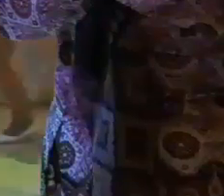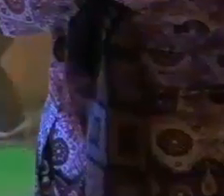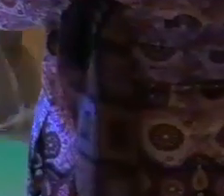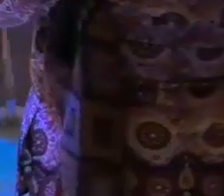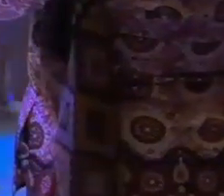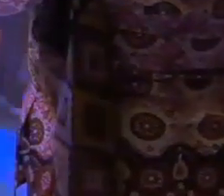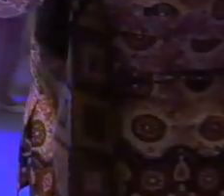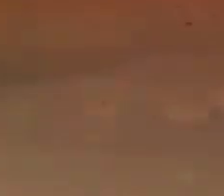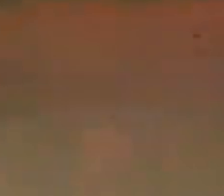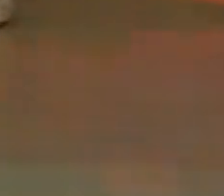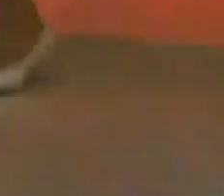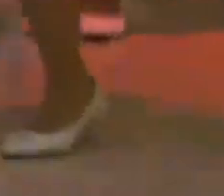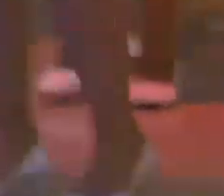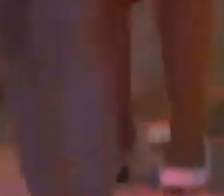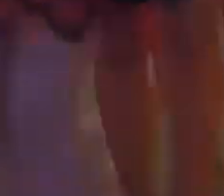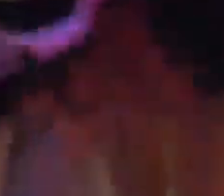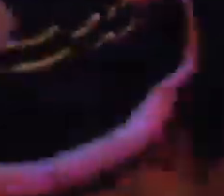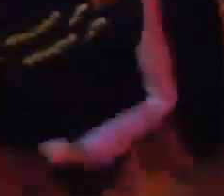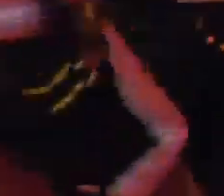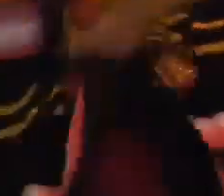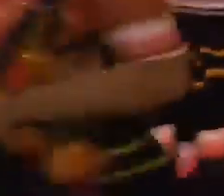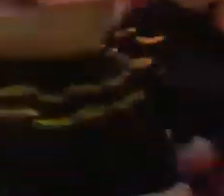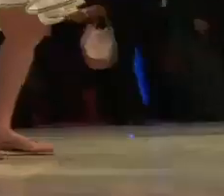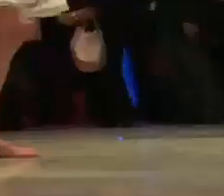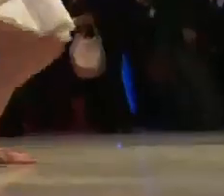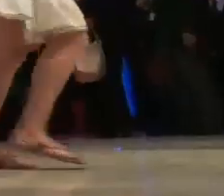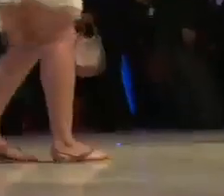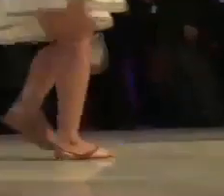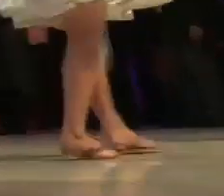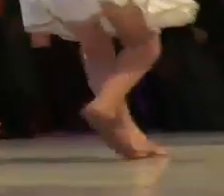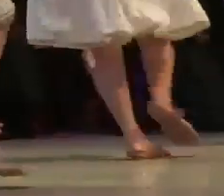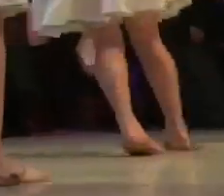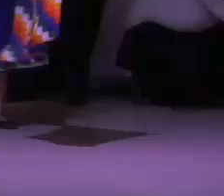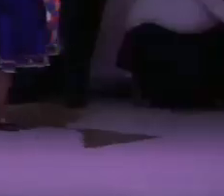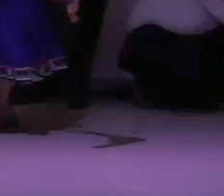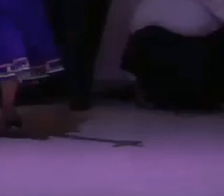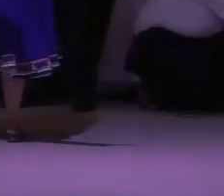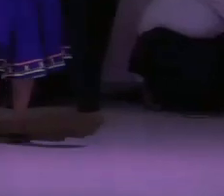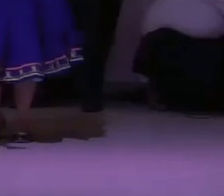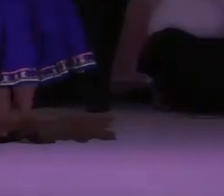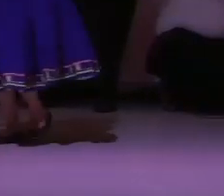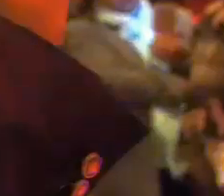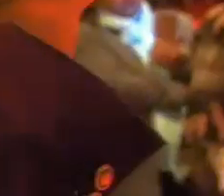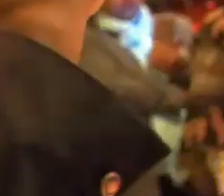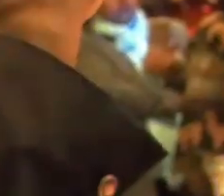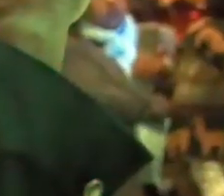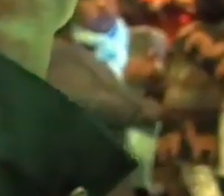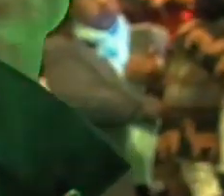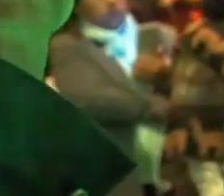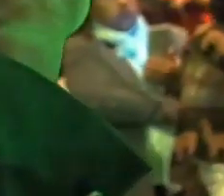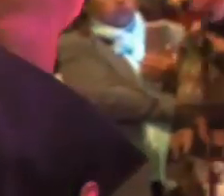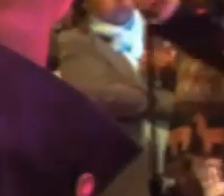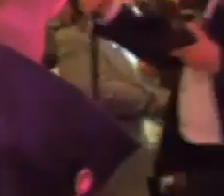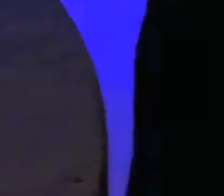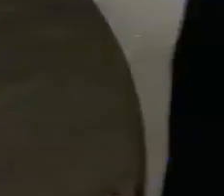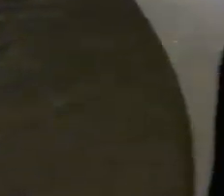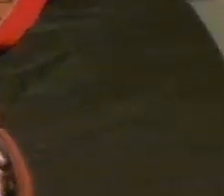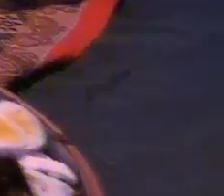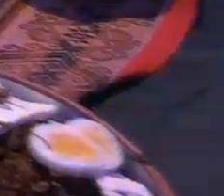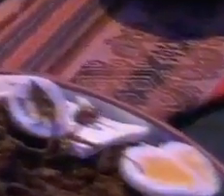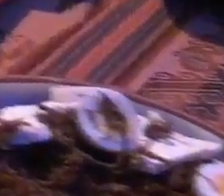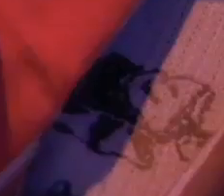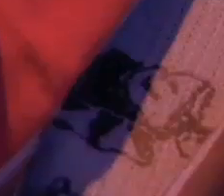Querida ciudad de mágico encanto, te doy entera mi